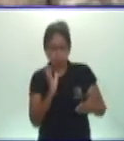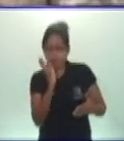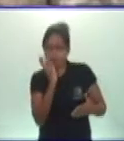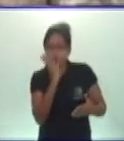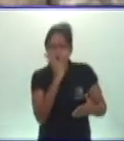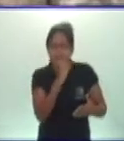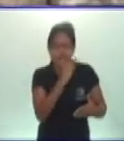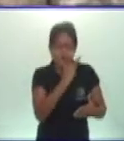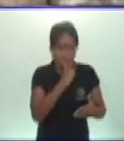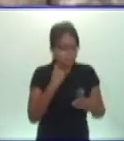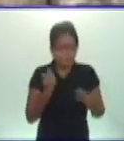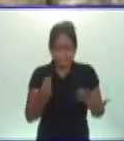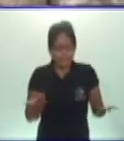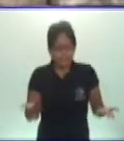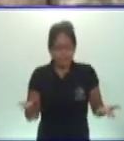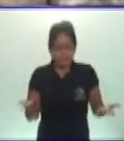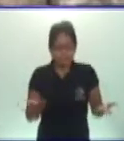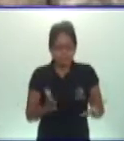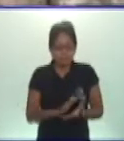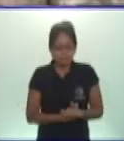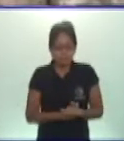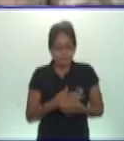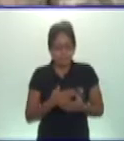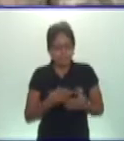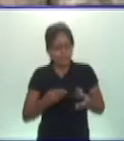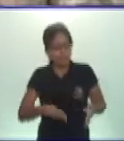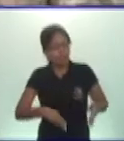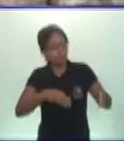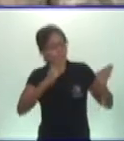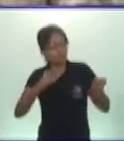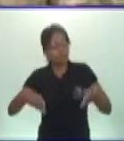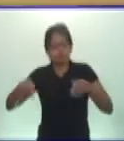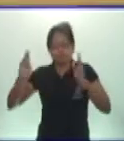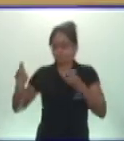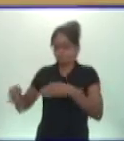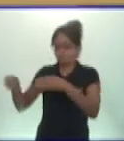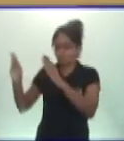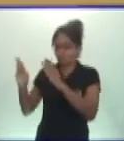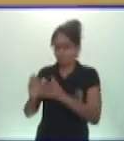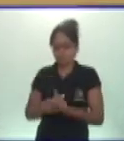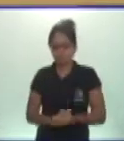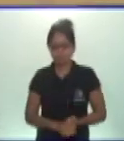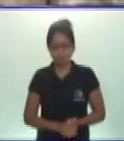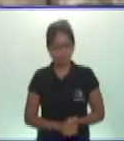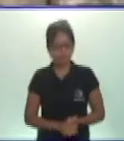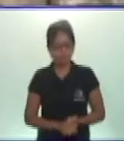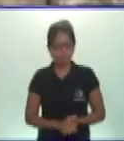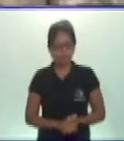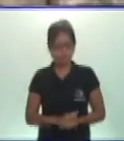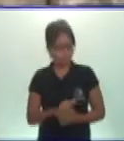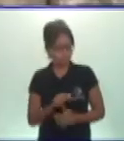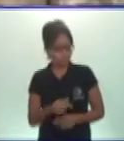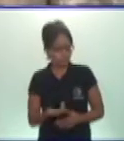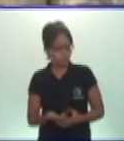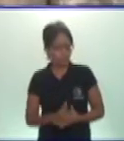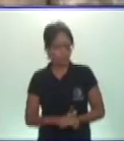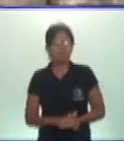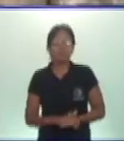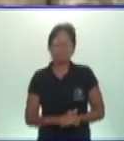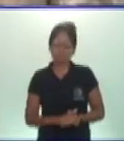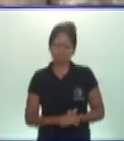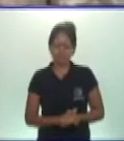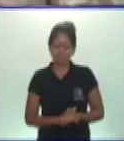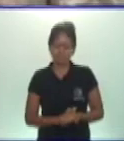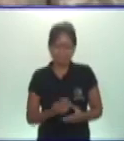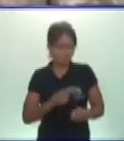bahía para la edificación de una ciudad a su alrededor. ¿Y esto? Y por eso es que históricamente